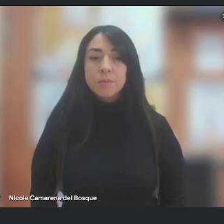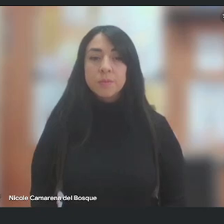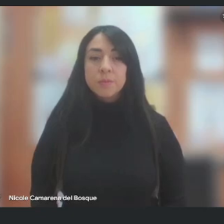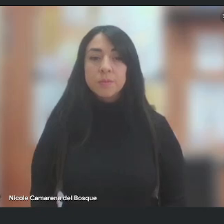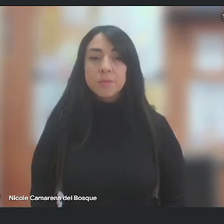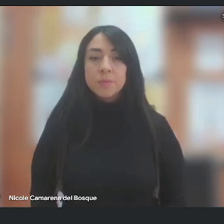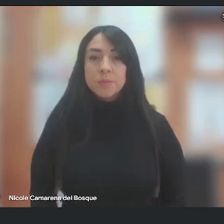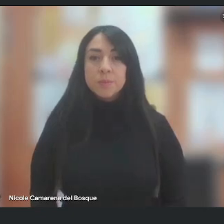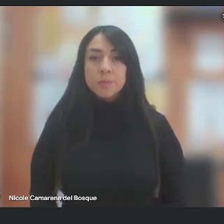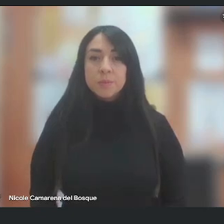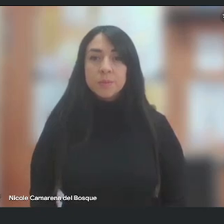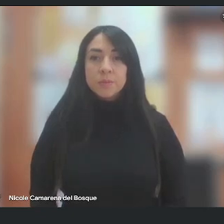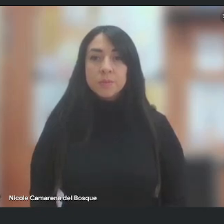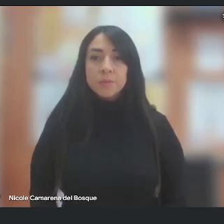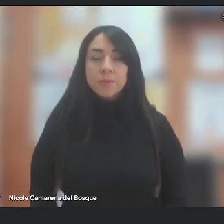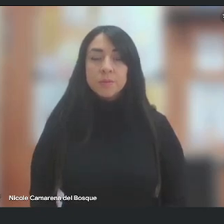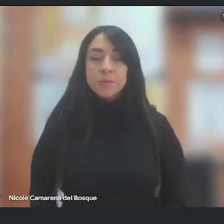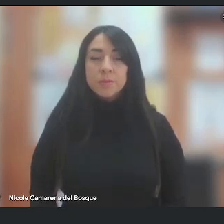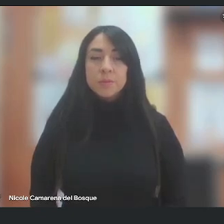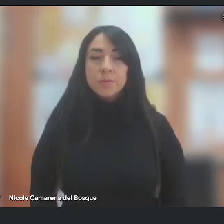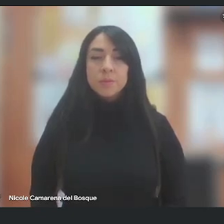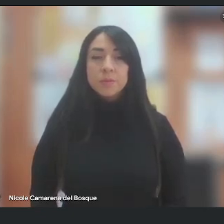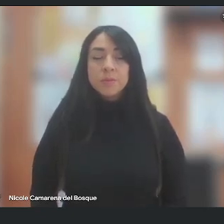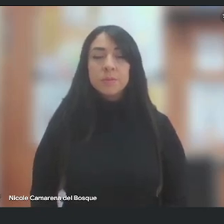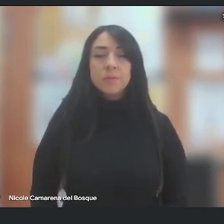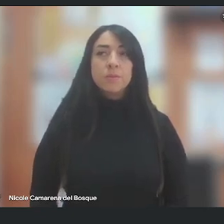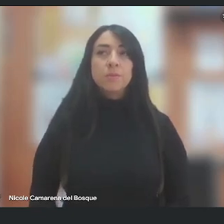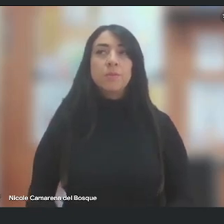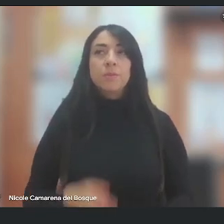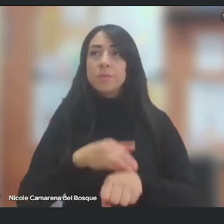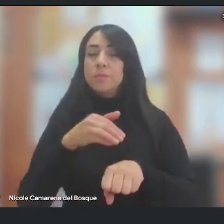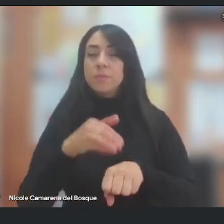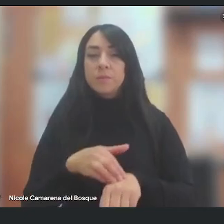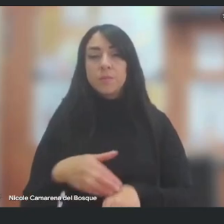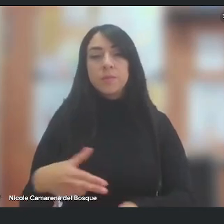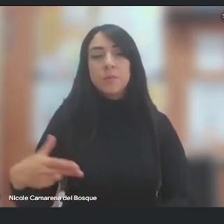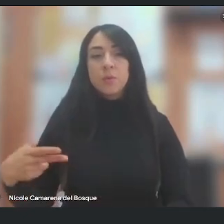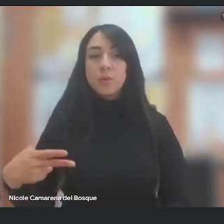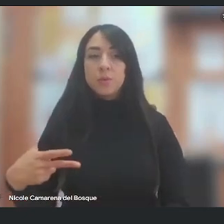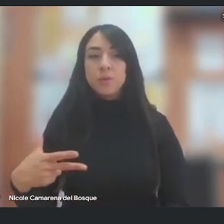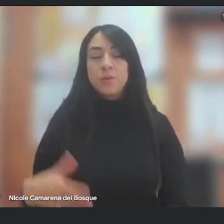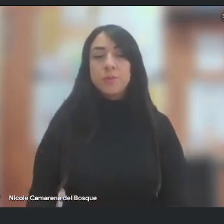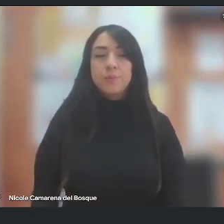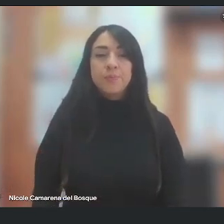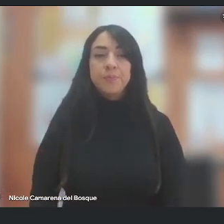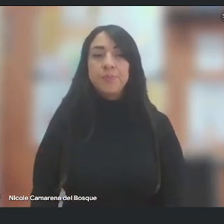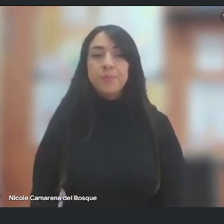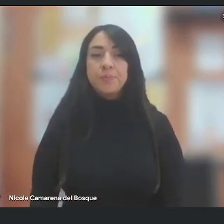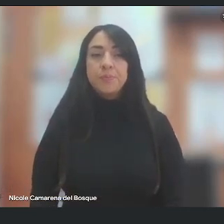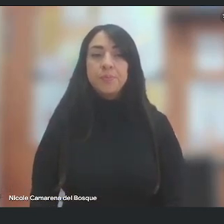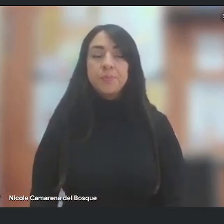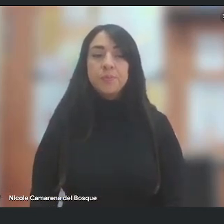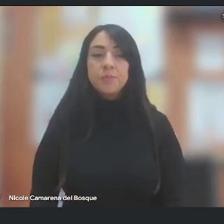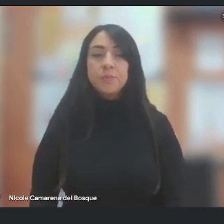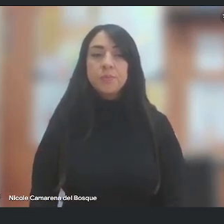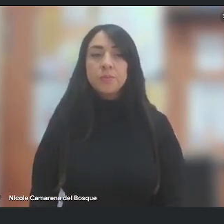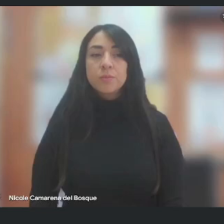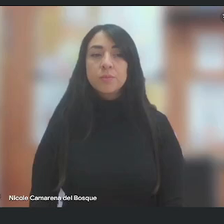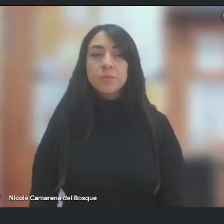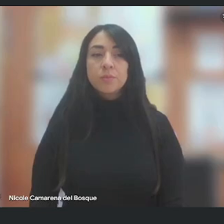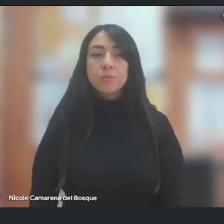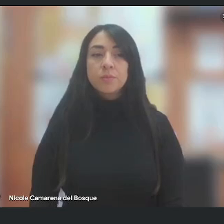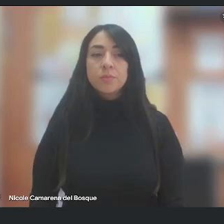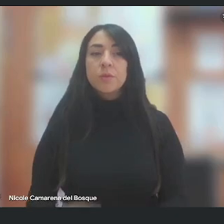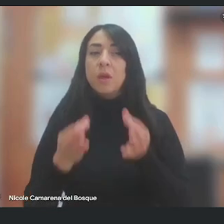Mito número 8: la única forma correcta y placentera de obtener placer sexual es mediante el coito.